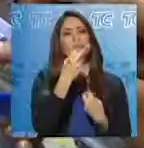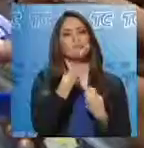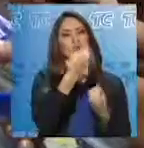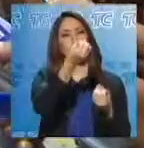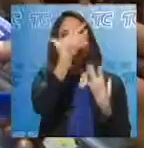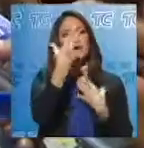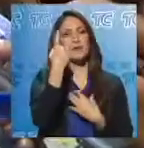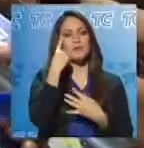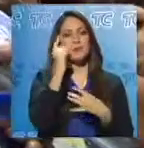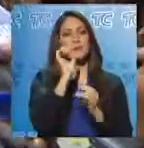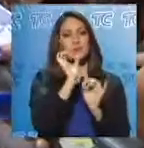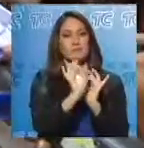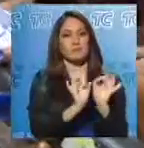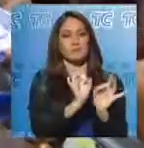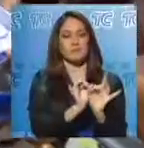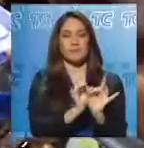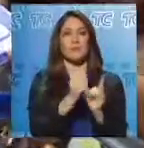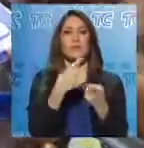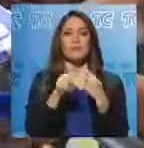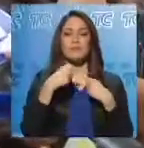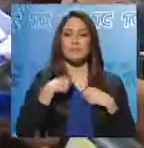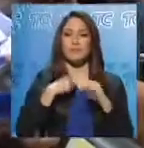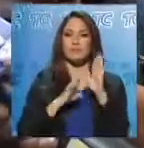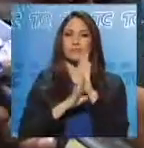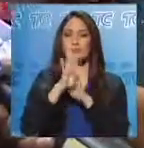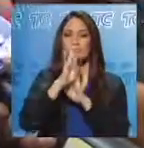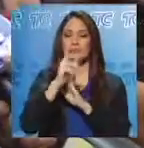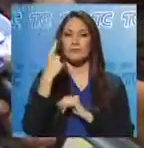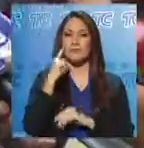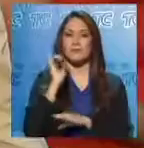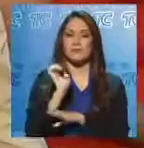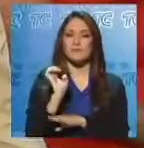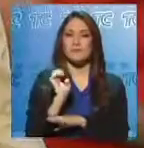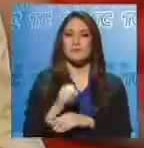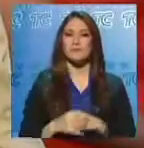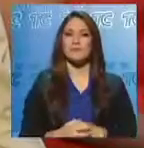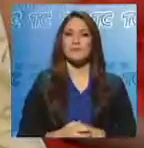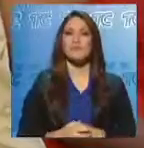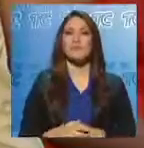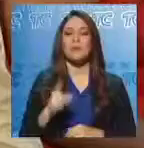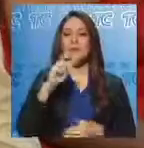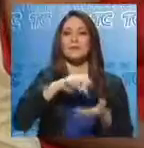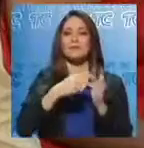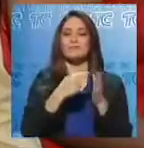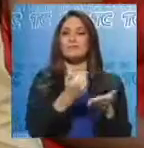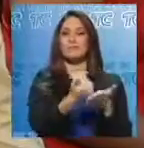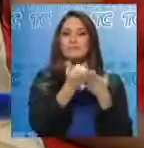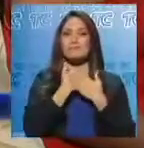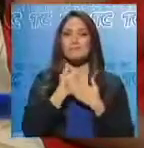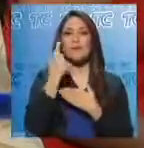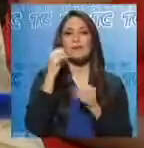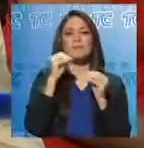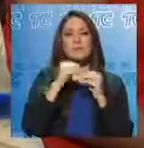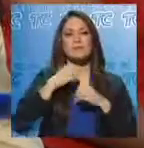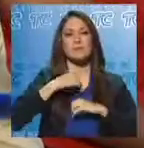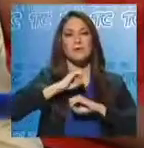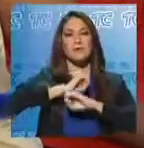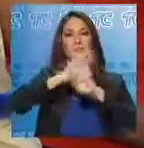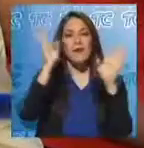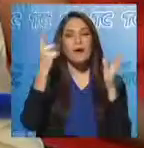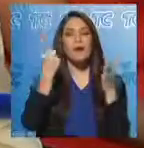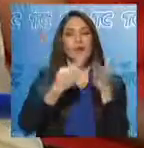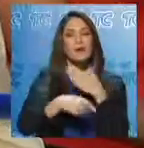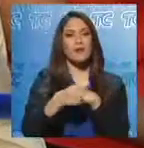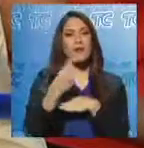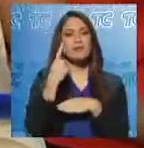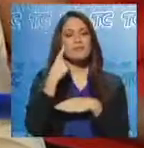y que pueda ayudar al desarrollo de la nación, más que todo, ¿no? Nos ayuda a nosotros a tener más claro lo que es la facultad, lo